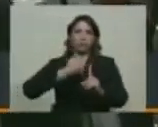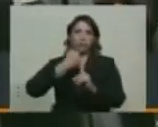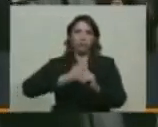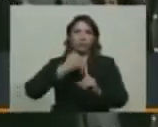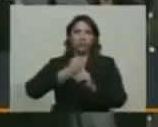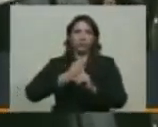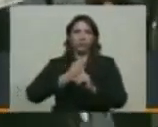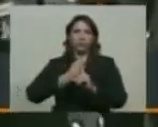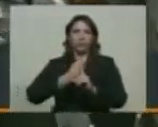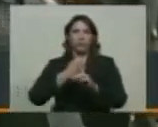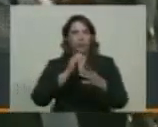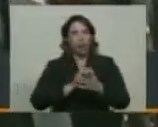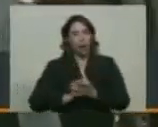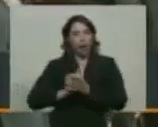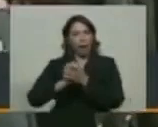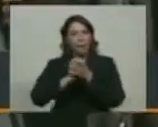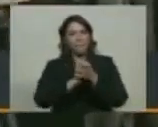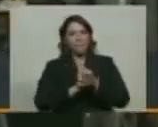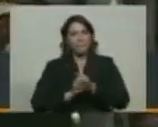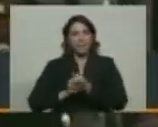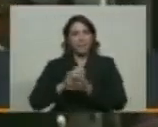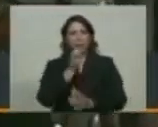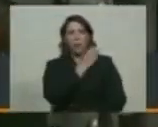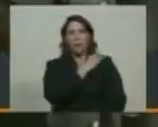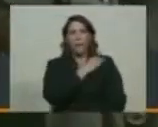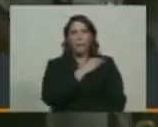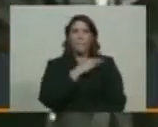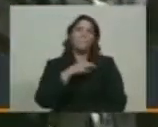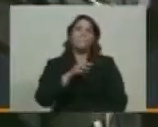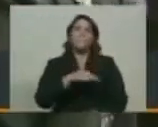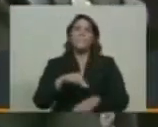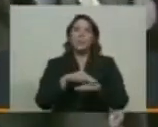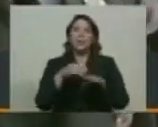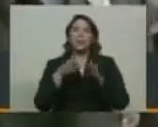Compañero Vladimir Padrino López, general en jefe, ministro de la Defensa.